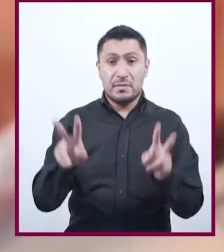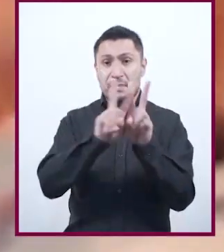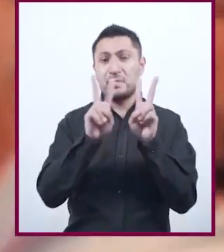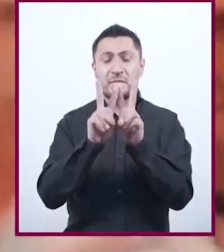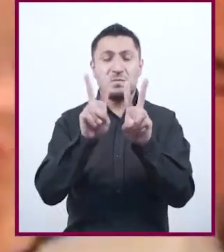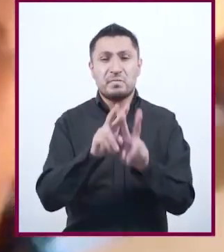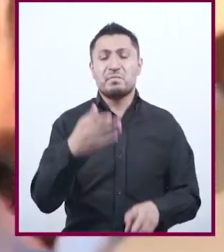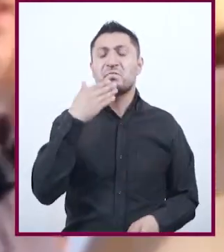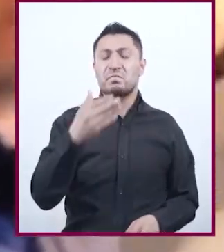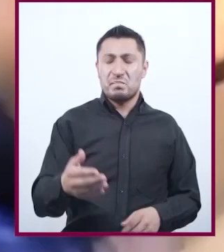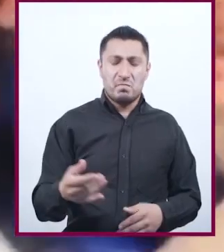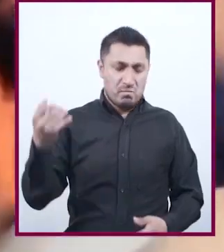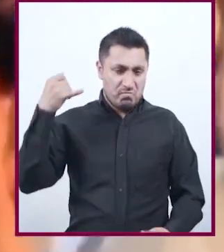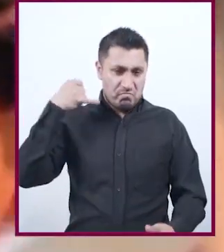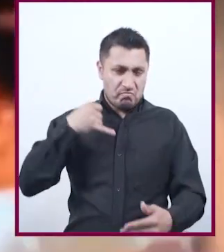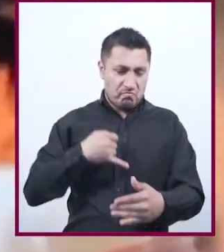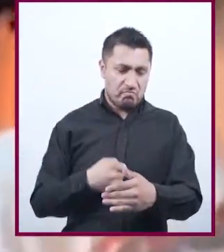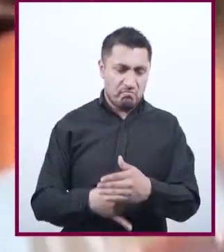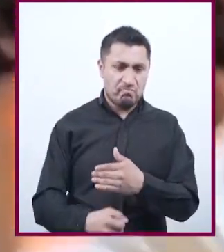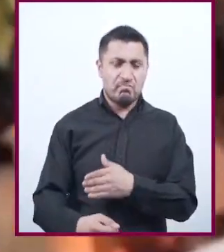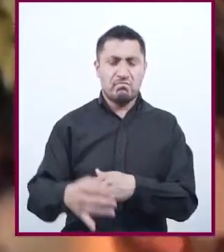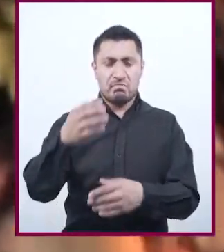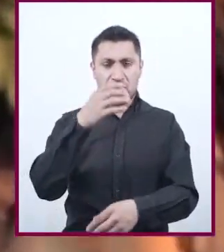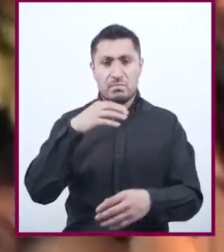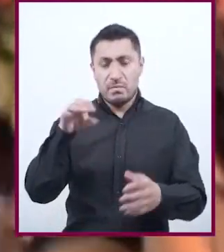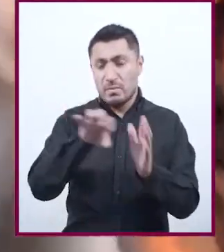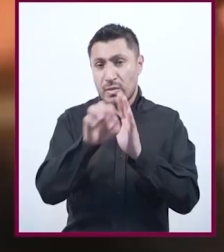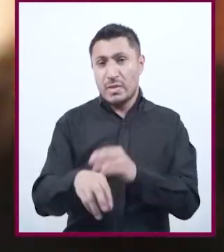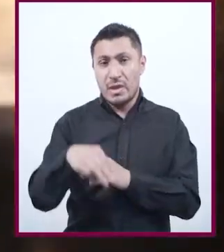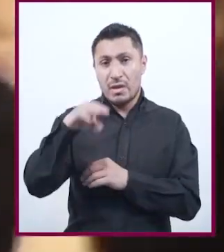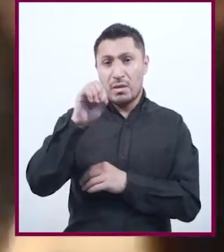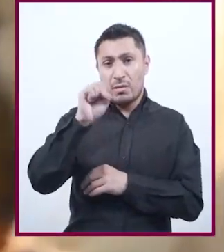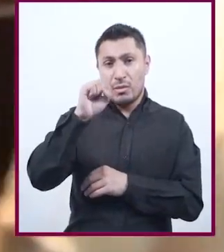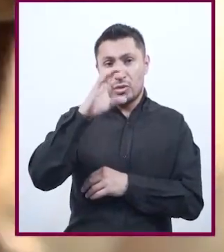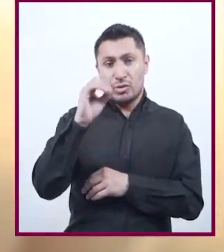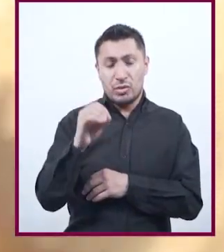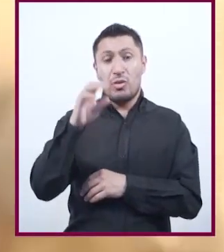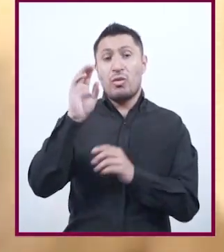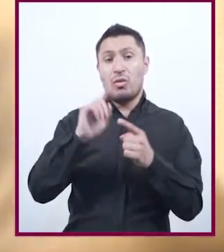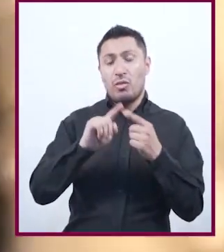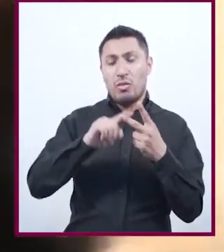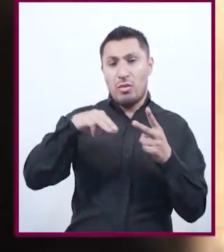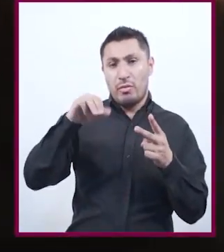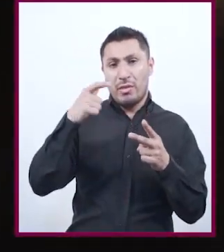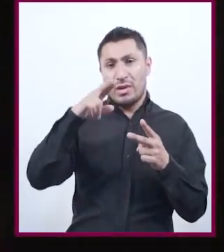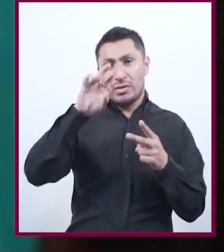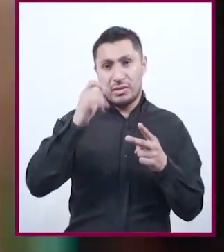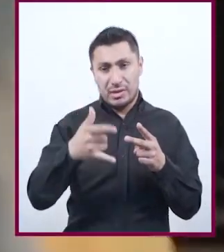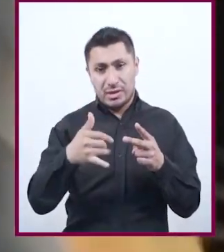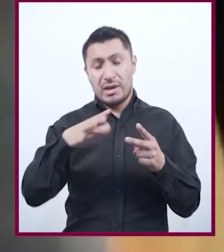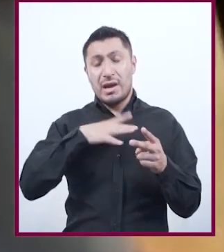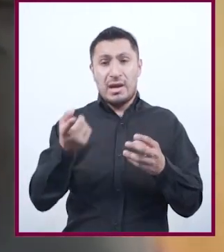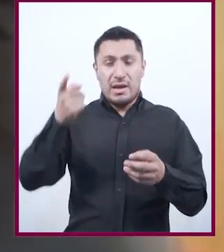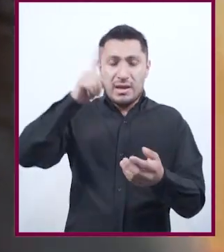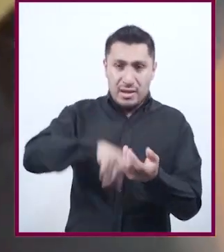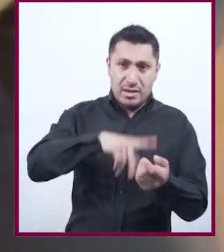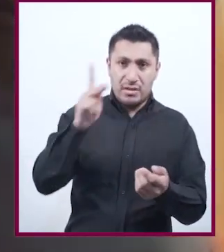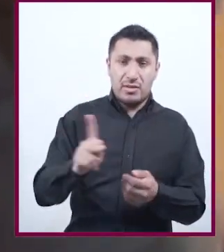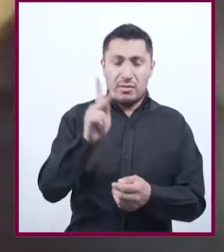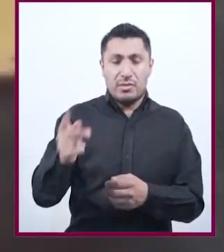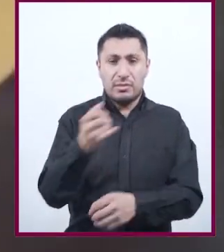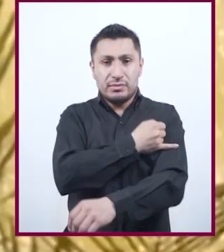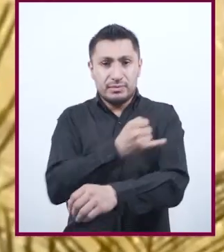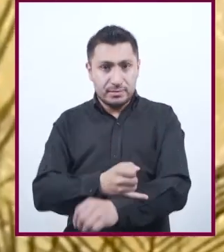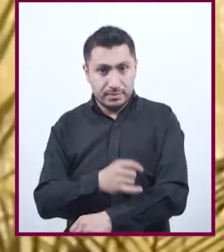ejemplo de apellido Mosco o Maguey, acreditan su pertenencia al pueblo de Iztapalapa. Hay familias que han aportado